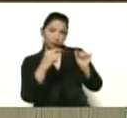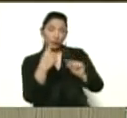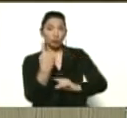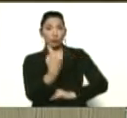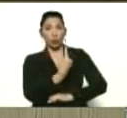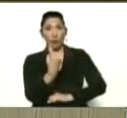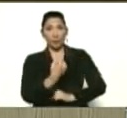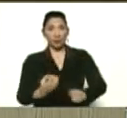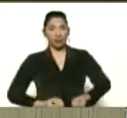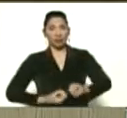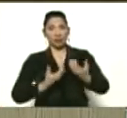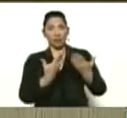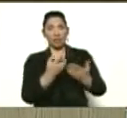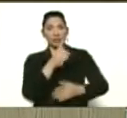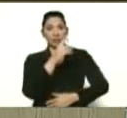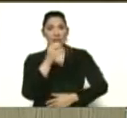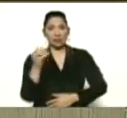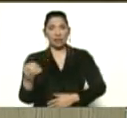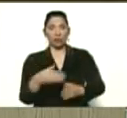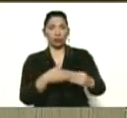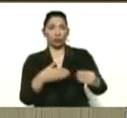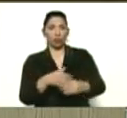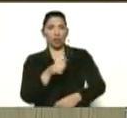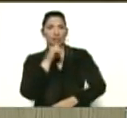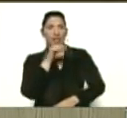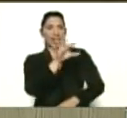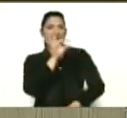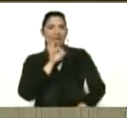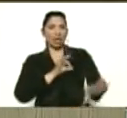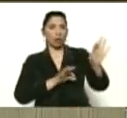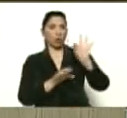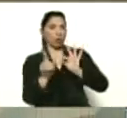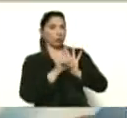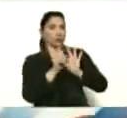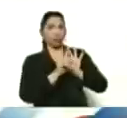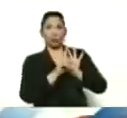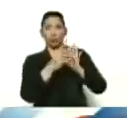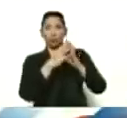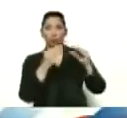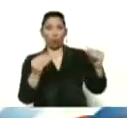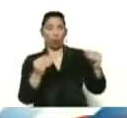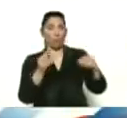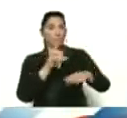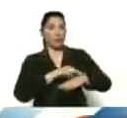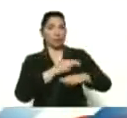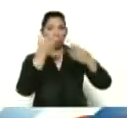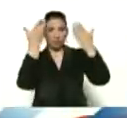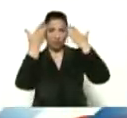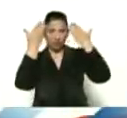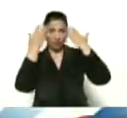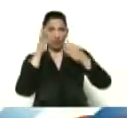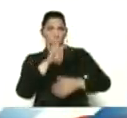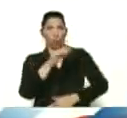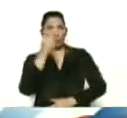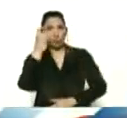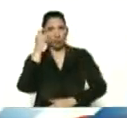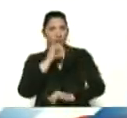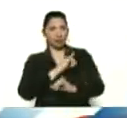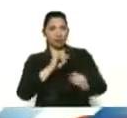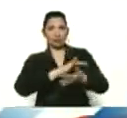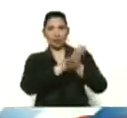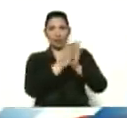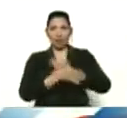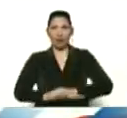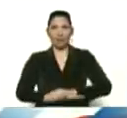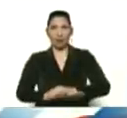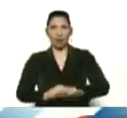solamente le van a entregar $100 a quienes ellos escojan, no es a todos los médicos y a todas las enfermeras. Y en 4 días se acaba el lapso